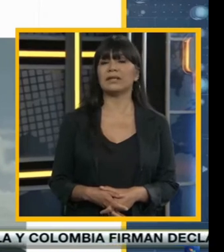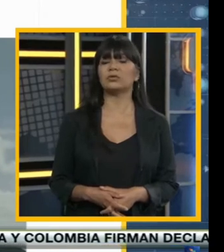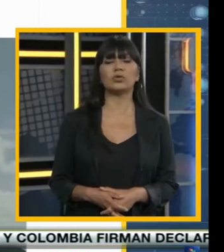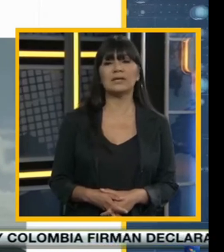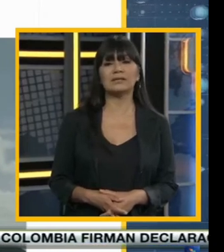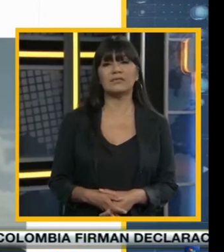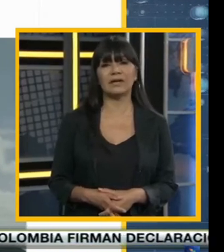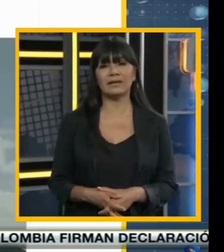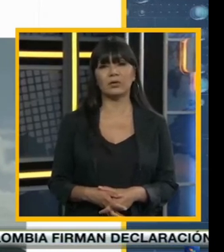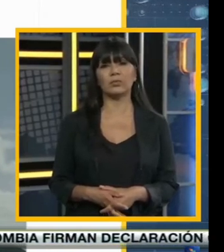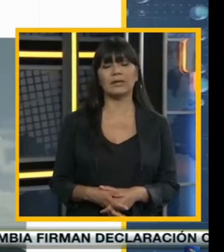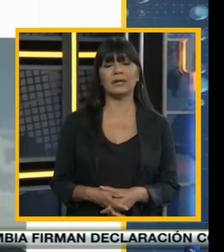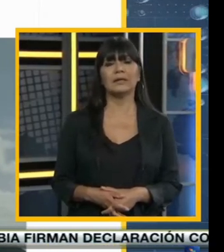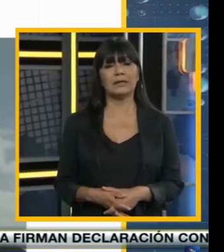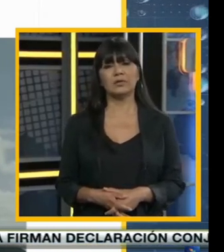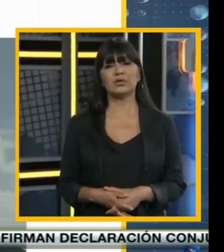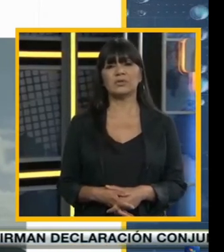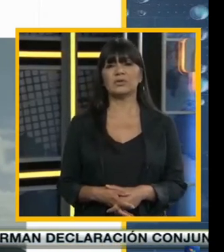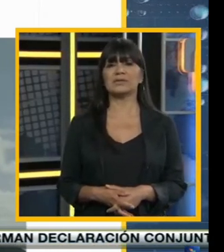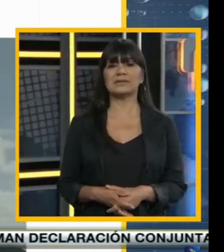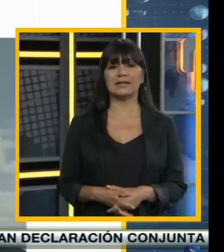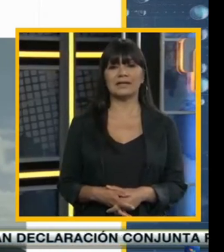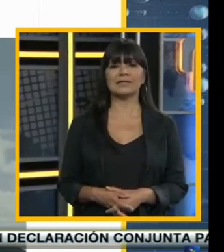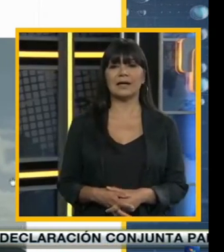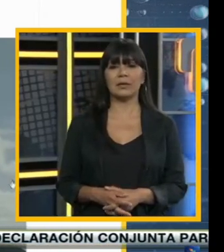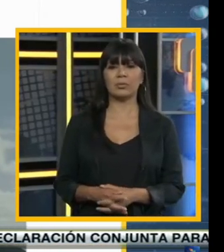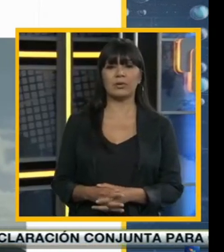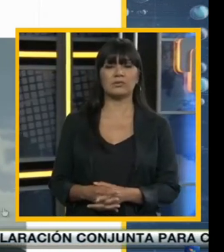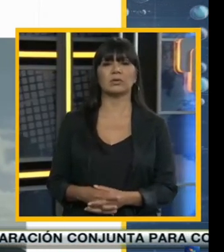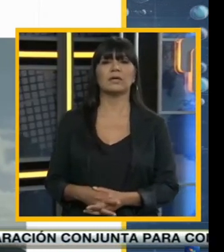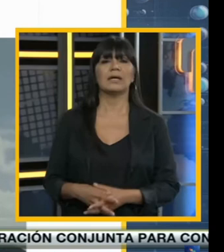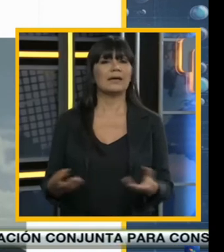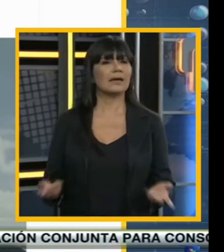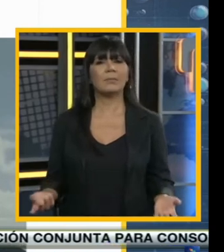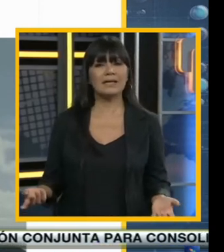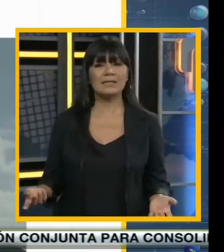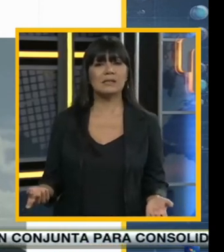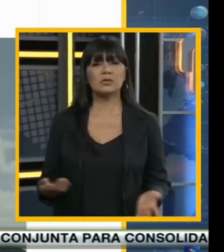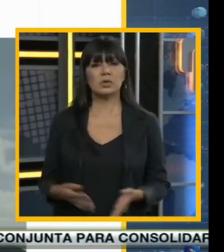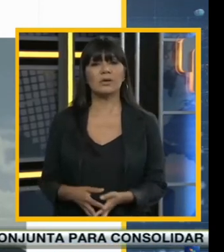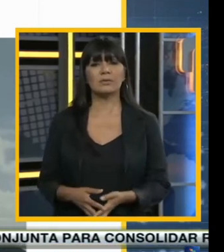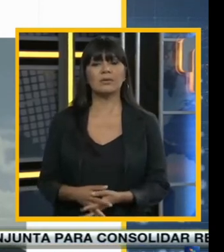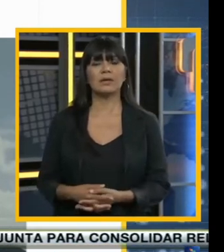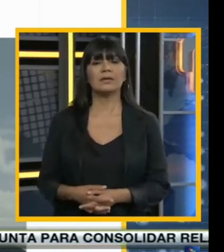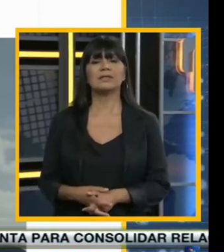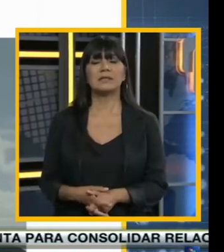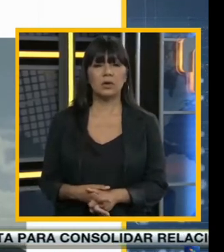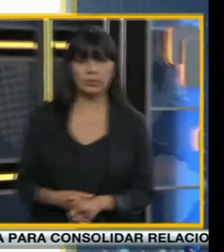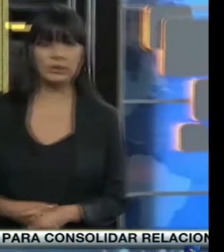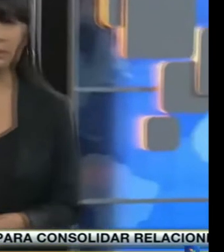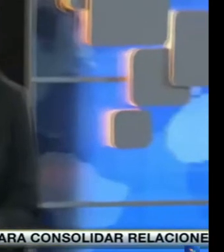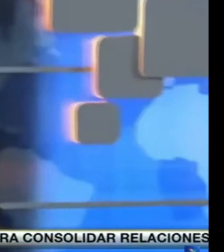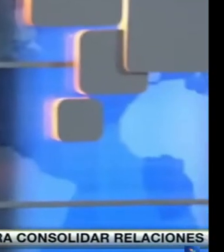y afecta todas las esferas de la economía y los servicios esenciales a la población. ¿Qué país sobrevive